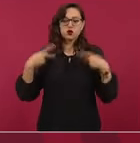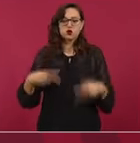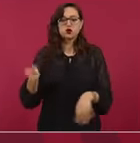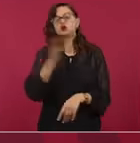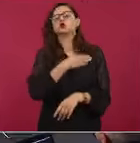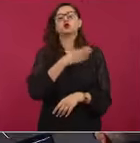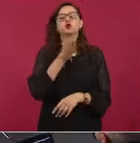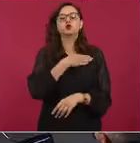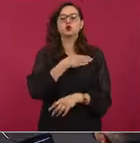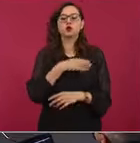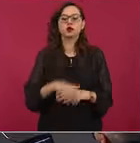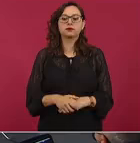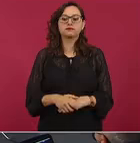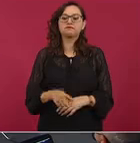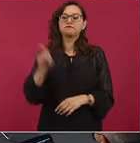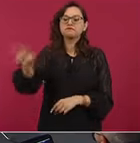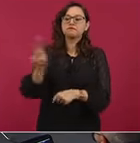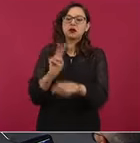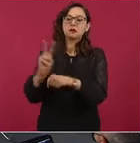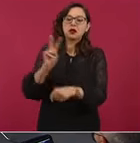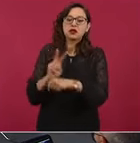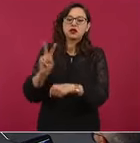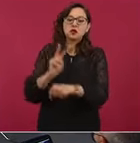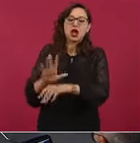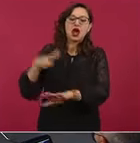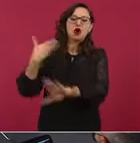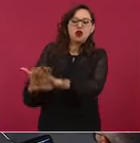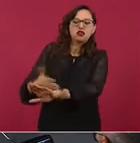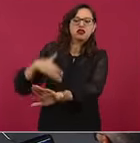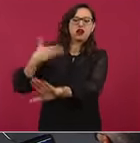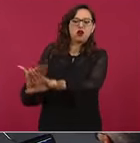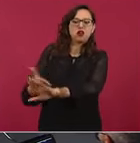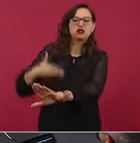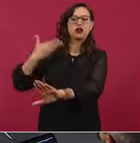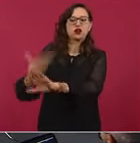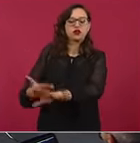campaña contra de Venezuela. ¿Qué acaba de suceder ahora?